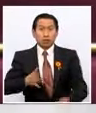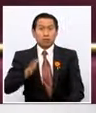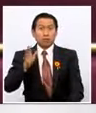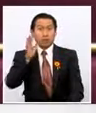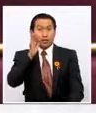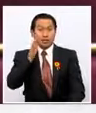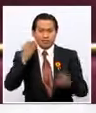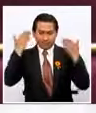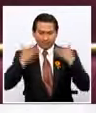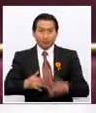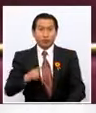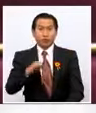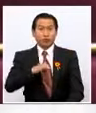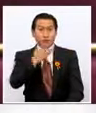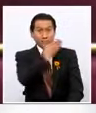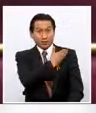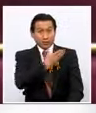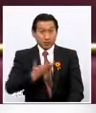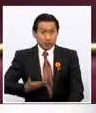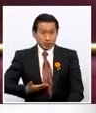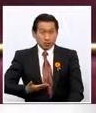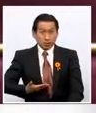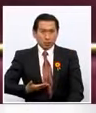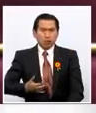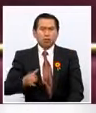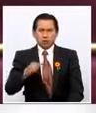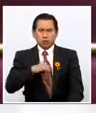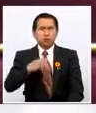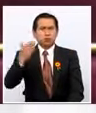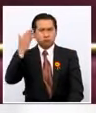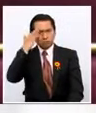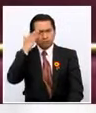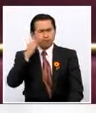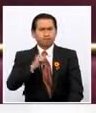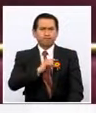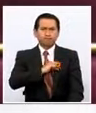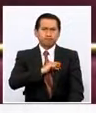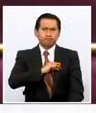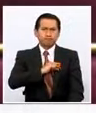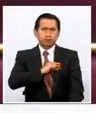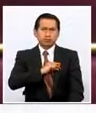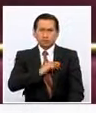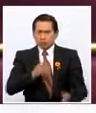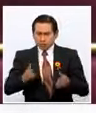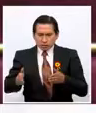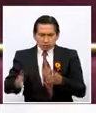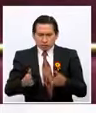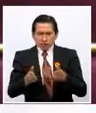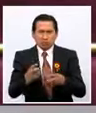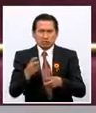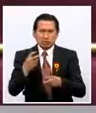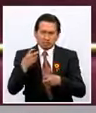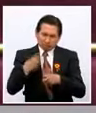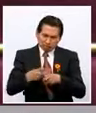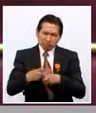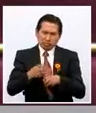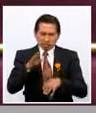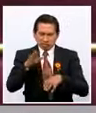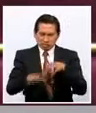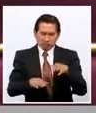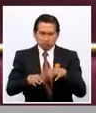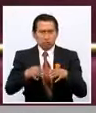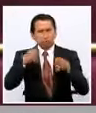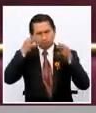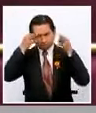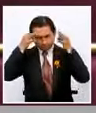presidenta sea conciencia que los caminos difíciles se hacen y se andan con decisión